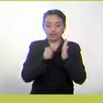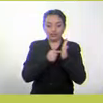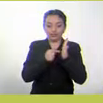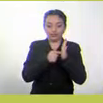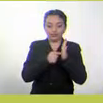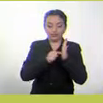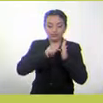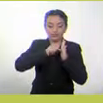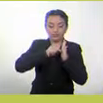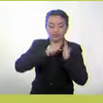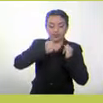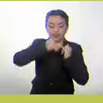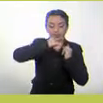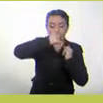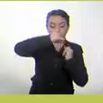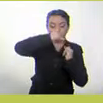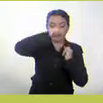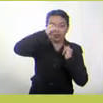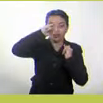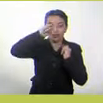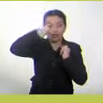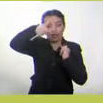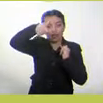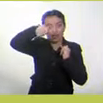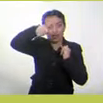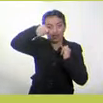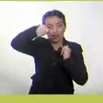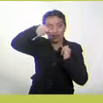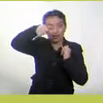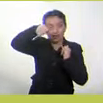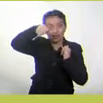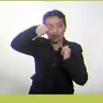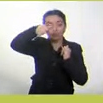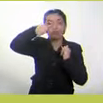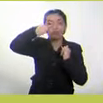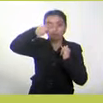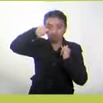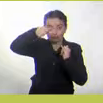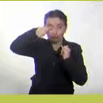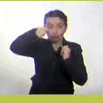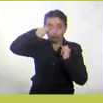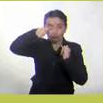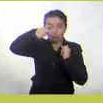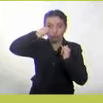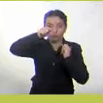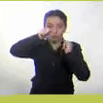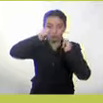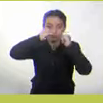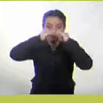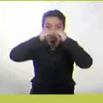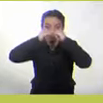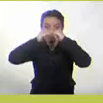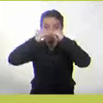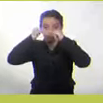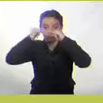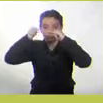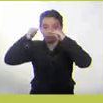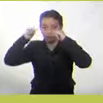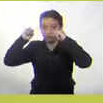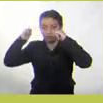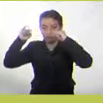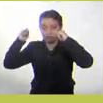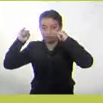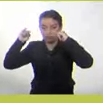al interruptor. Una vez que cerramos el interruptor, la corriente eléctrica sigue hasta llegar